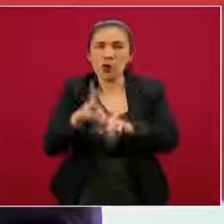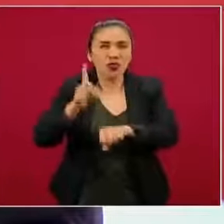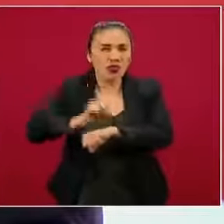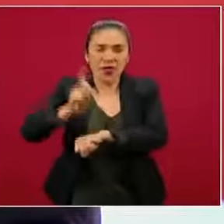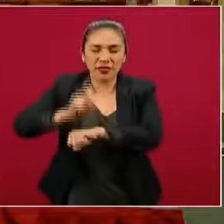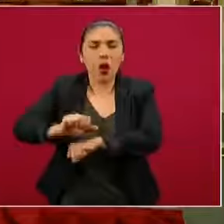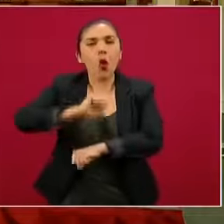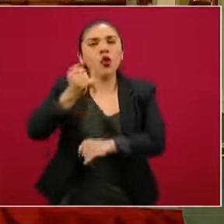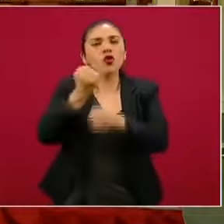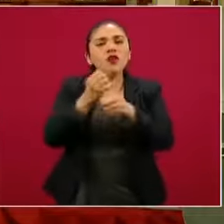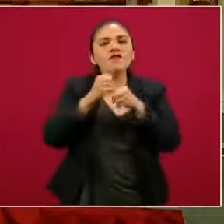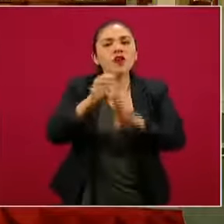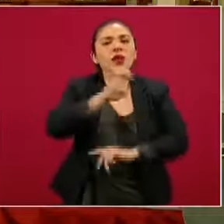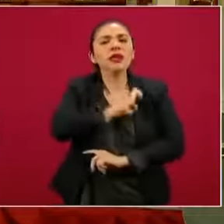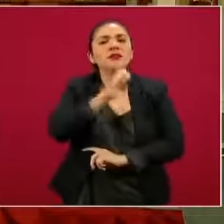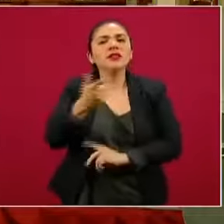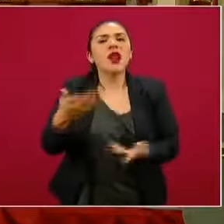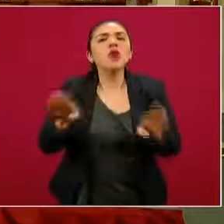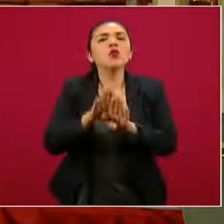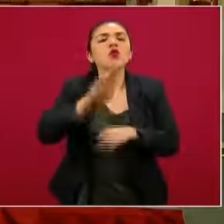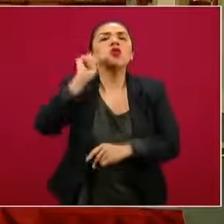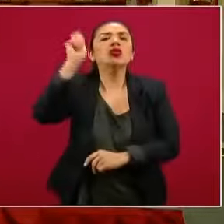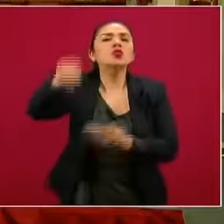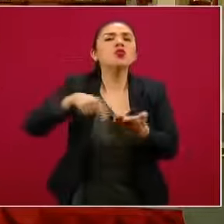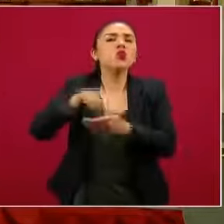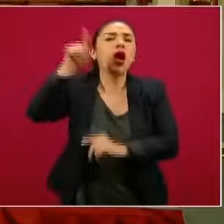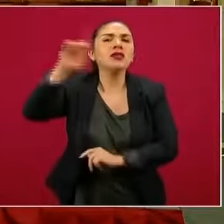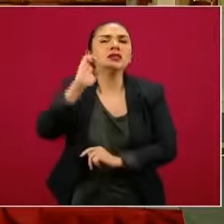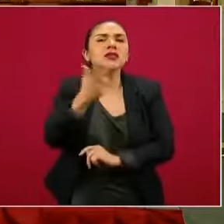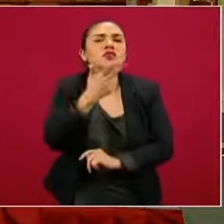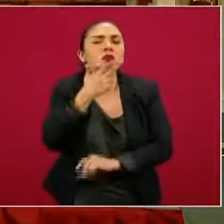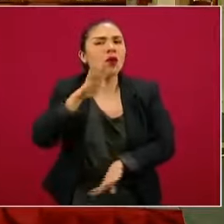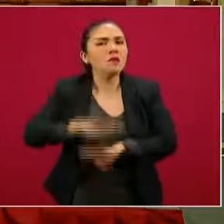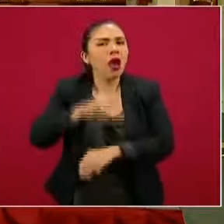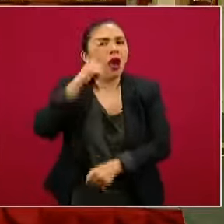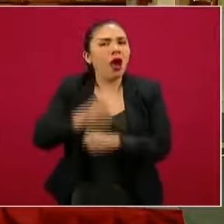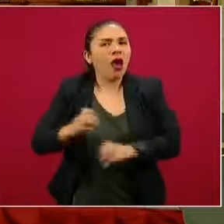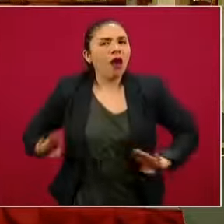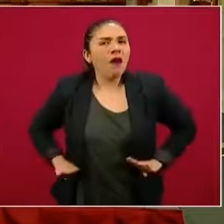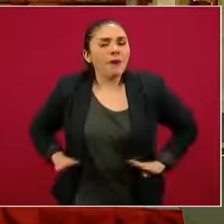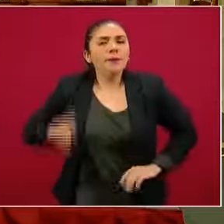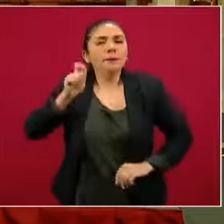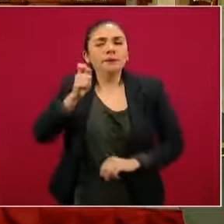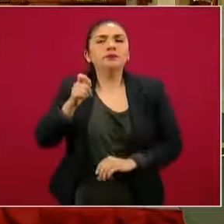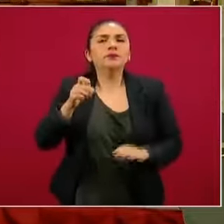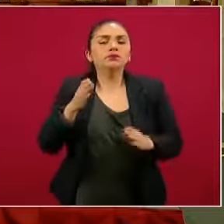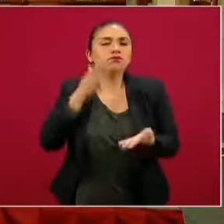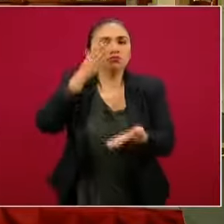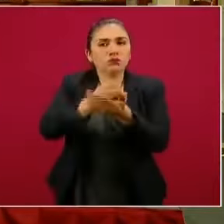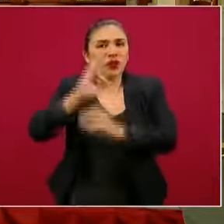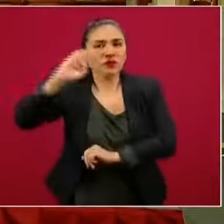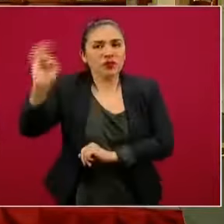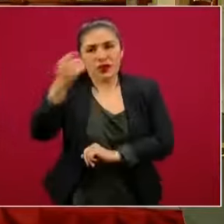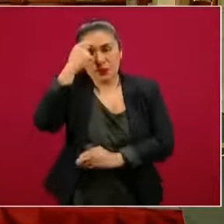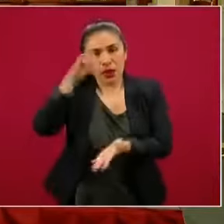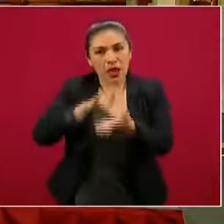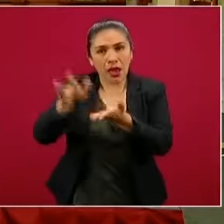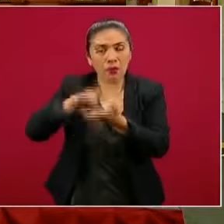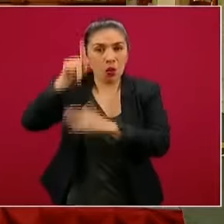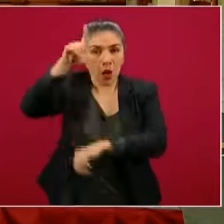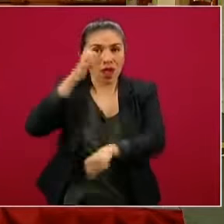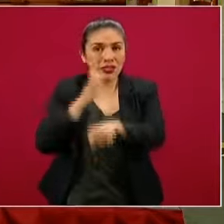informe especial sobre la situación en Chihuahua, en particular el operativo federal de apoyo al estado de